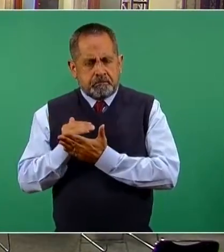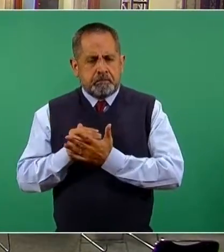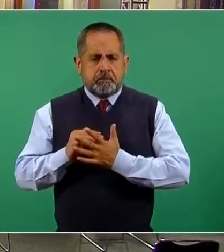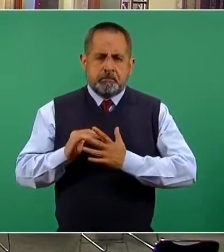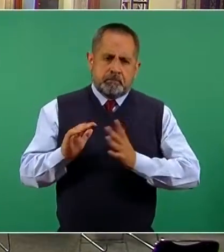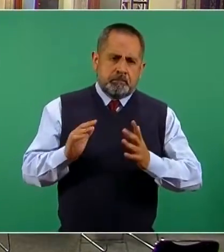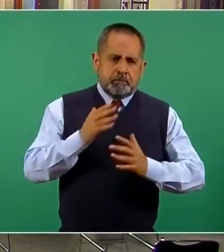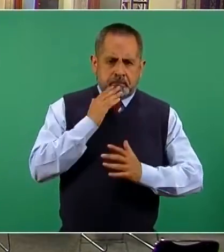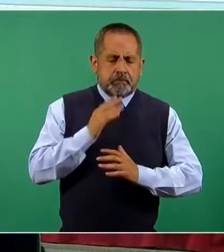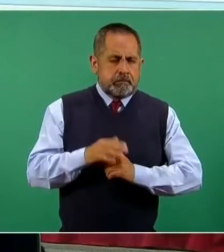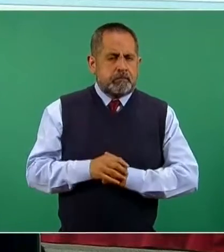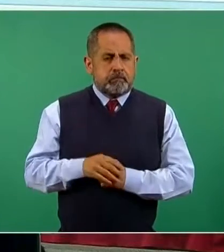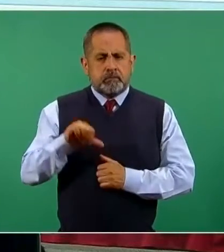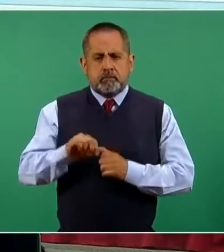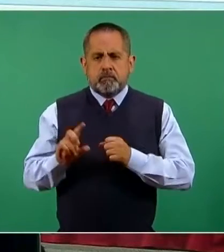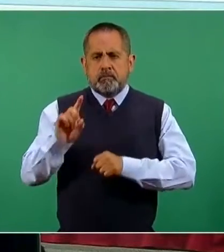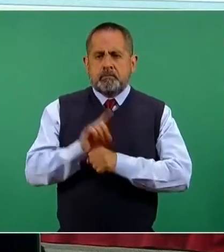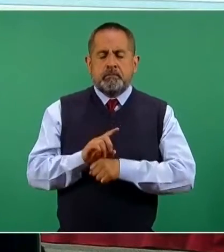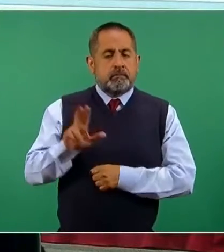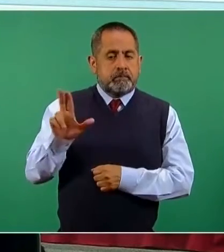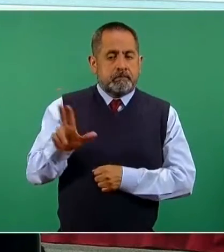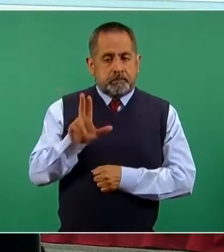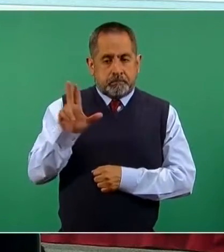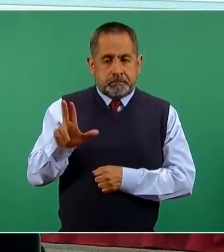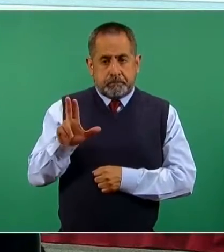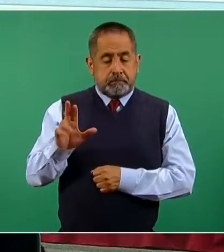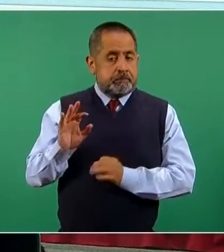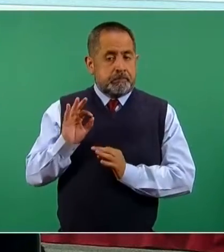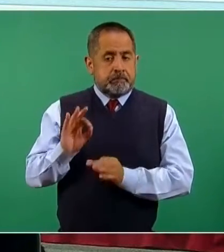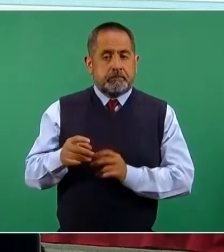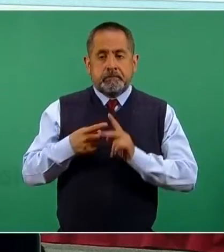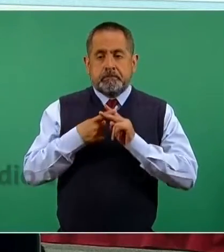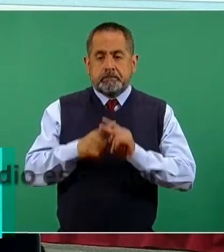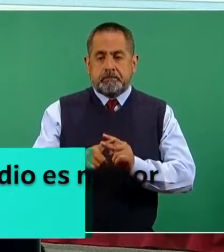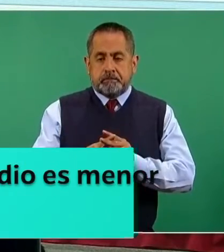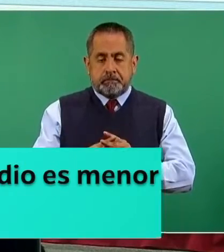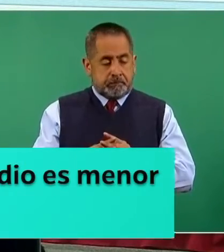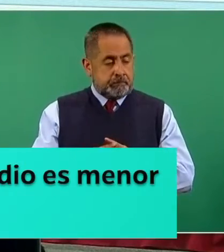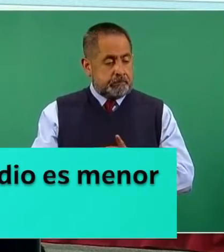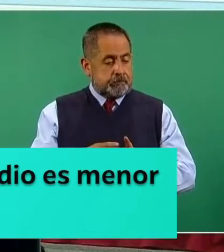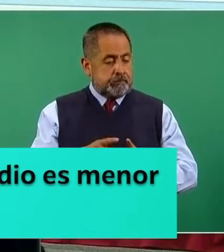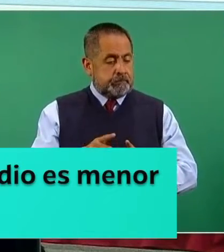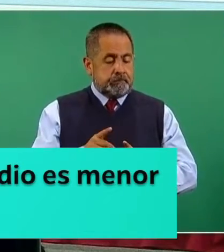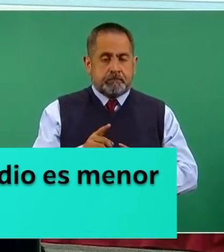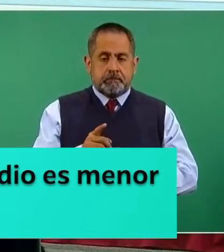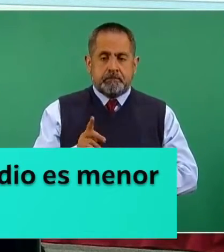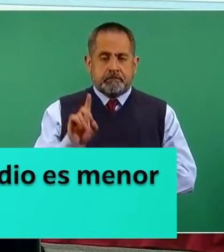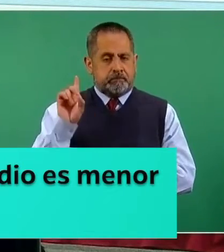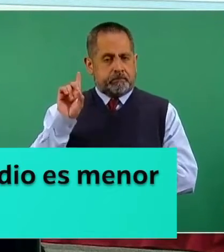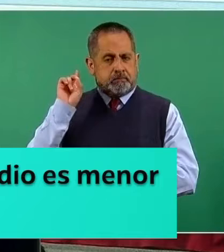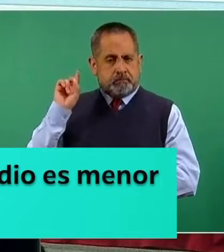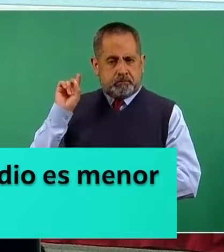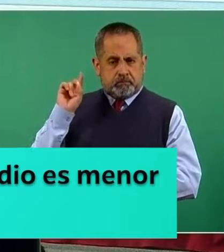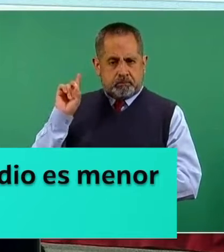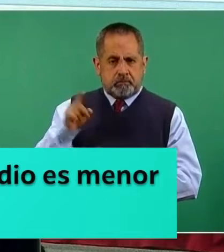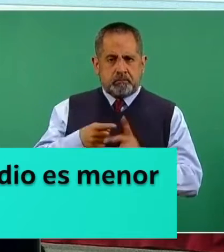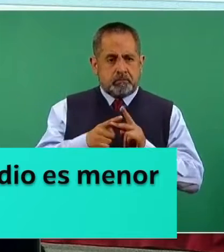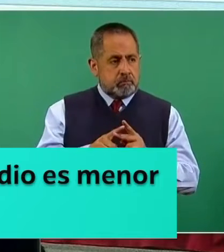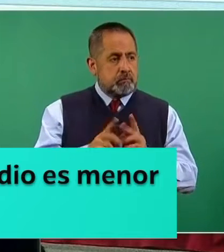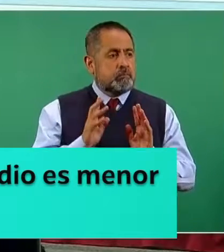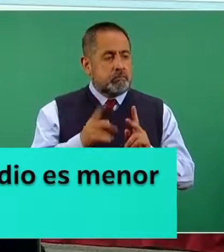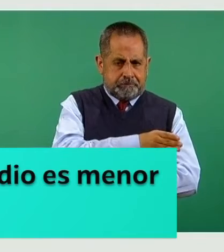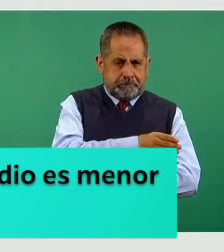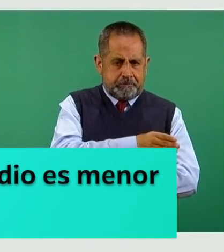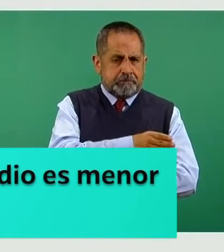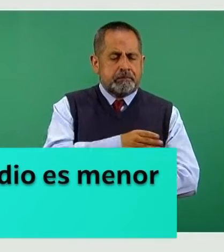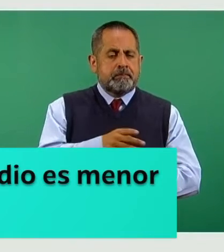mil treinta y cinco fallecimientos más a causa del cob y 19 se reportaron en mexico en las últimas 24 horas para alcanzar un acumulado total